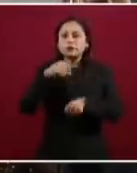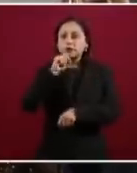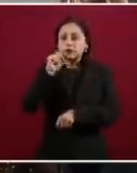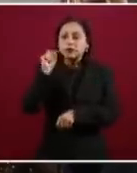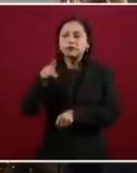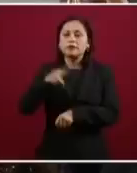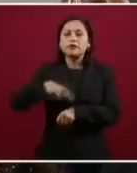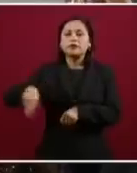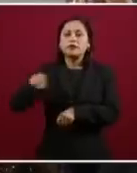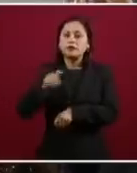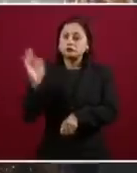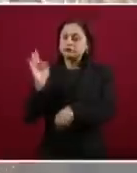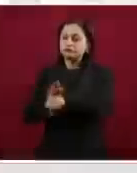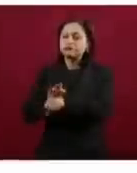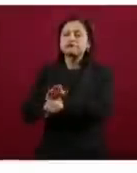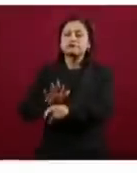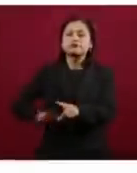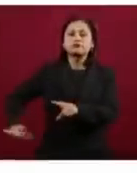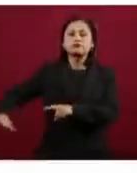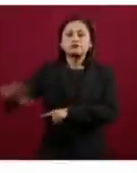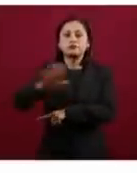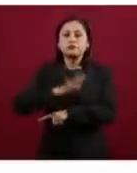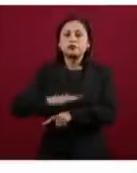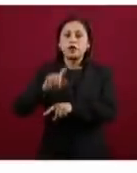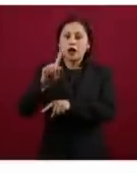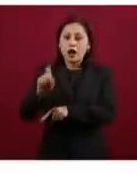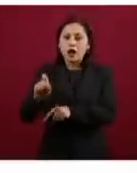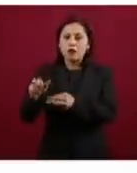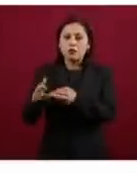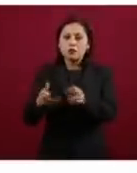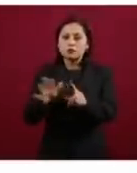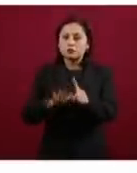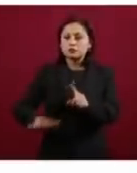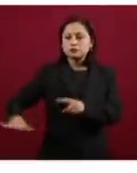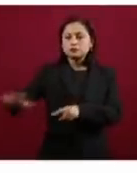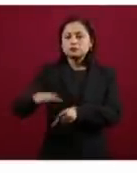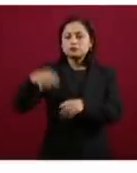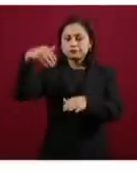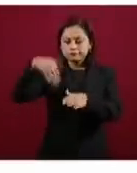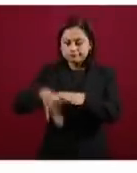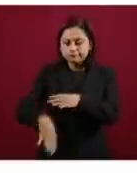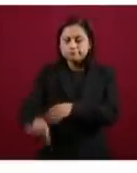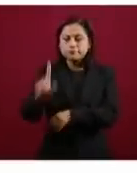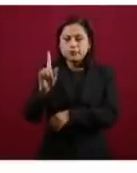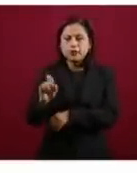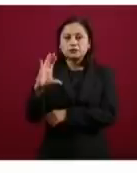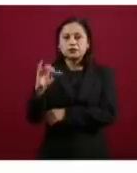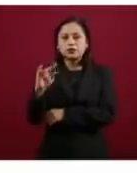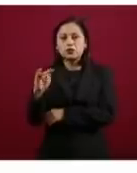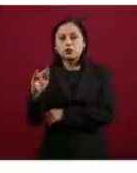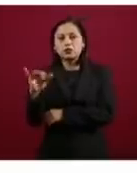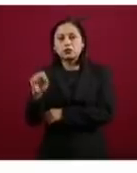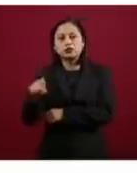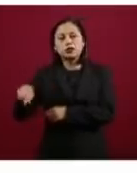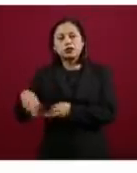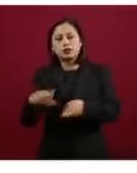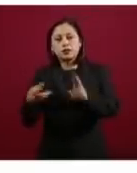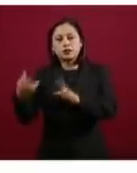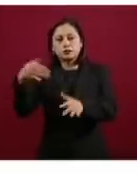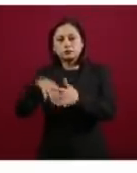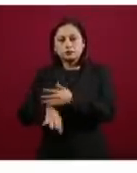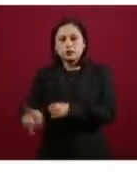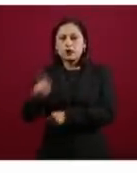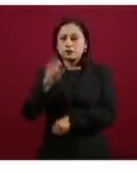biológicos, proteger los recursos hídricos y acuíferos, en particular cenotes y ríos subterráneos, respetar las reservas